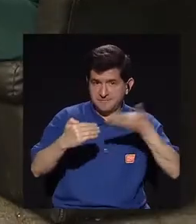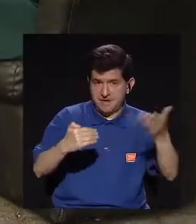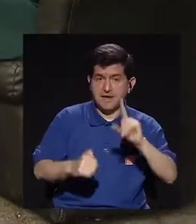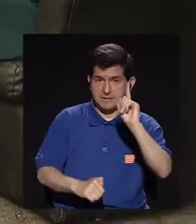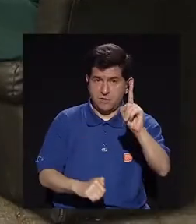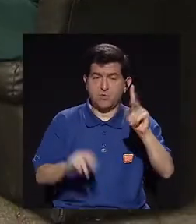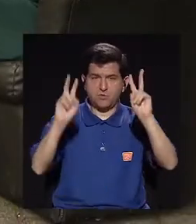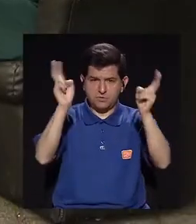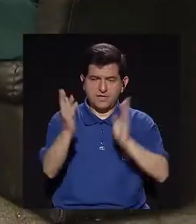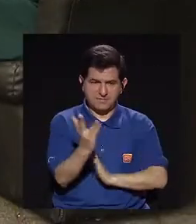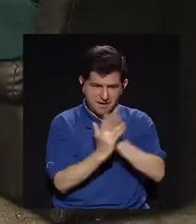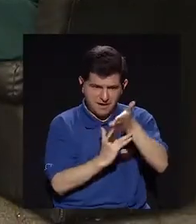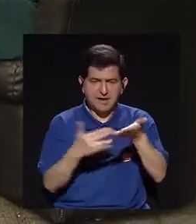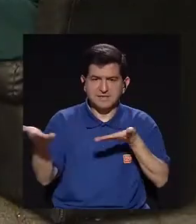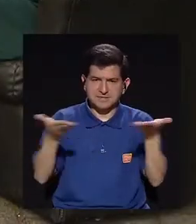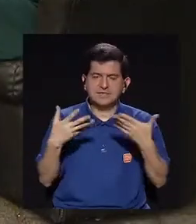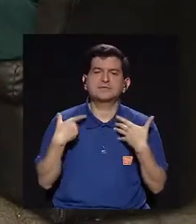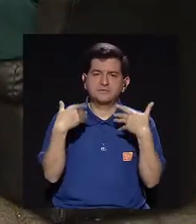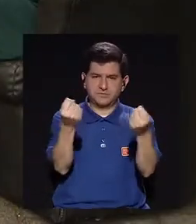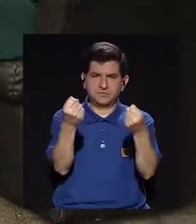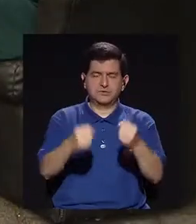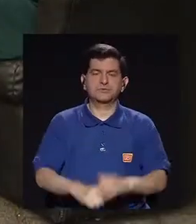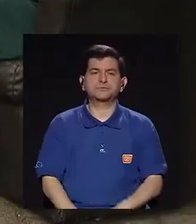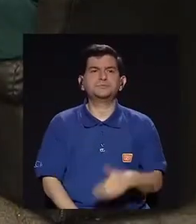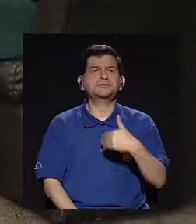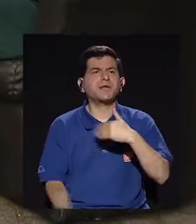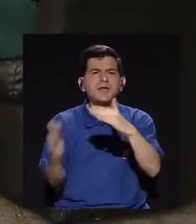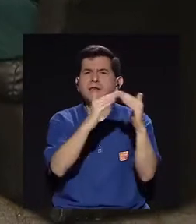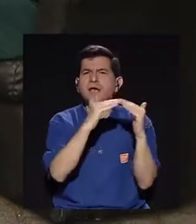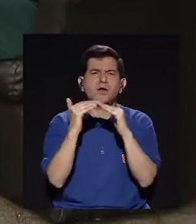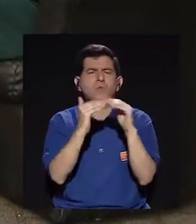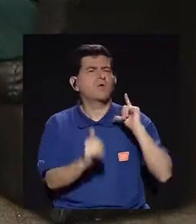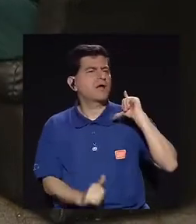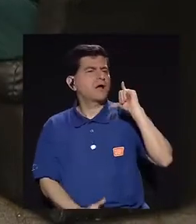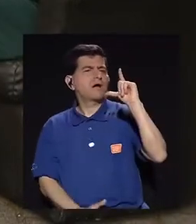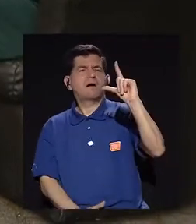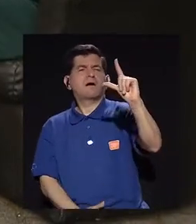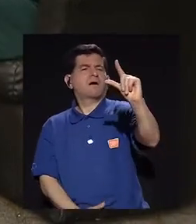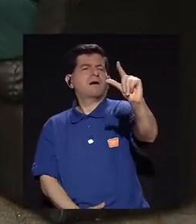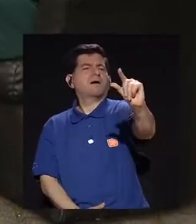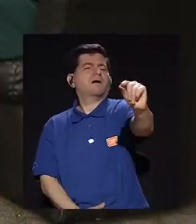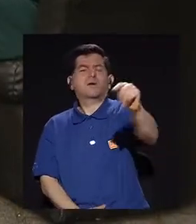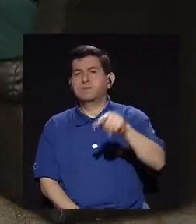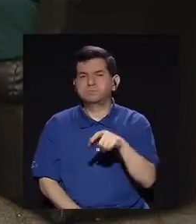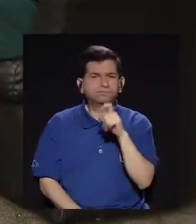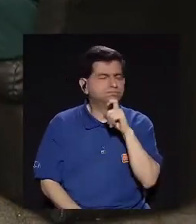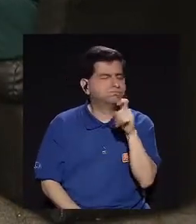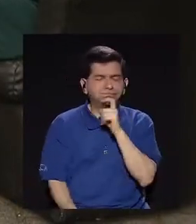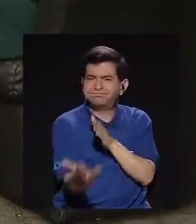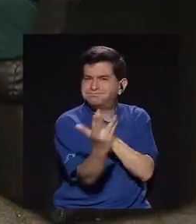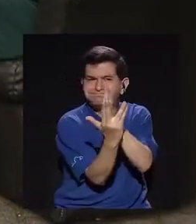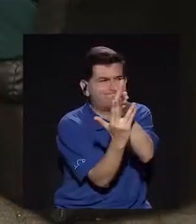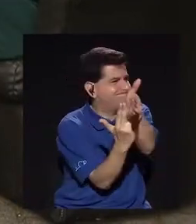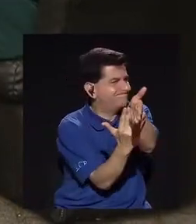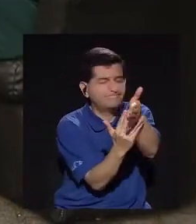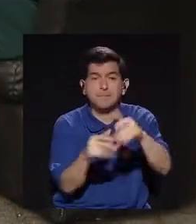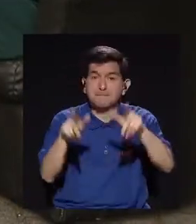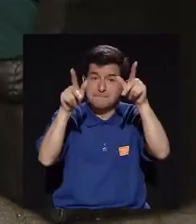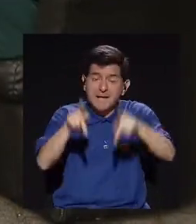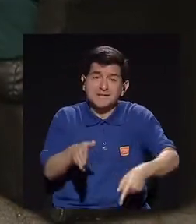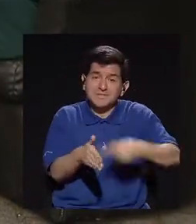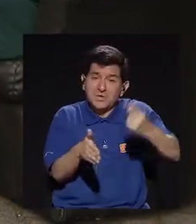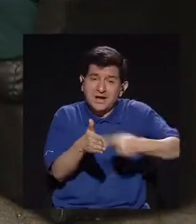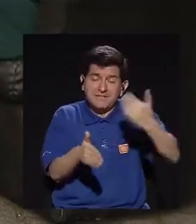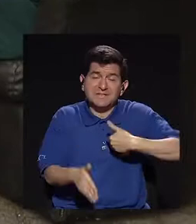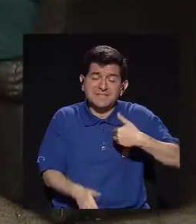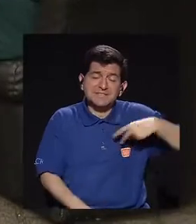Uno importante es el tema del acceso a los servicios de salud. Tenemos comunidades que están muy alejadas, que cuesta ingresar. Hay